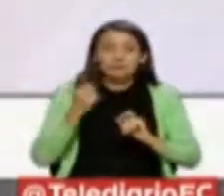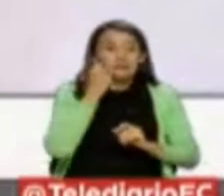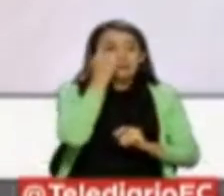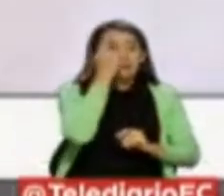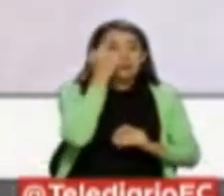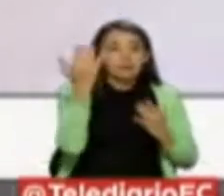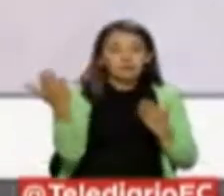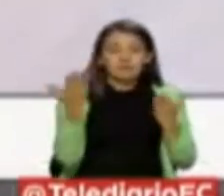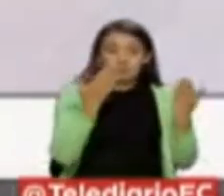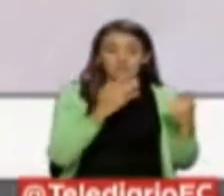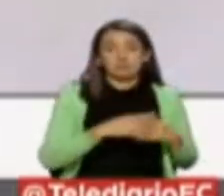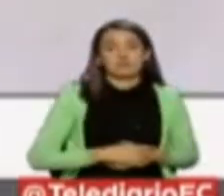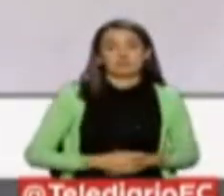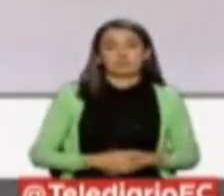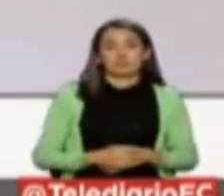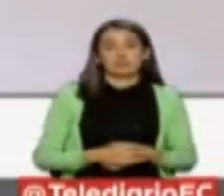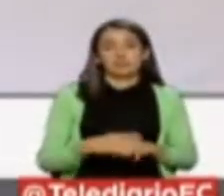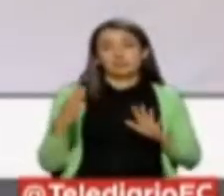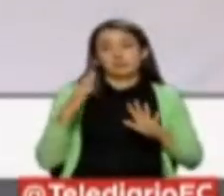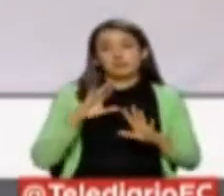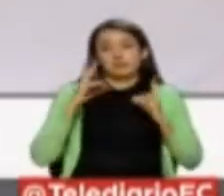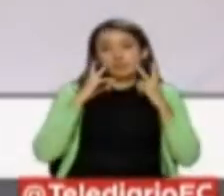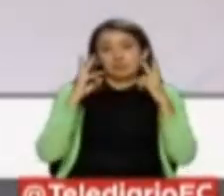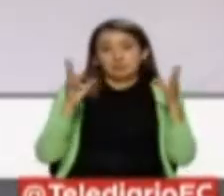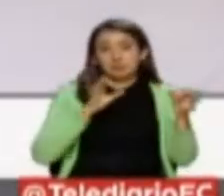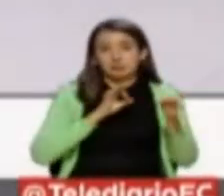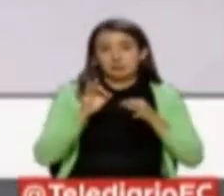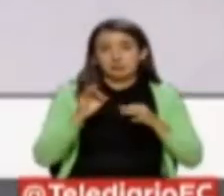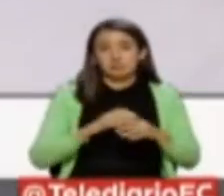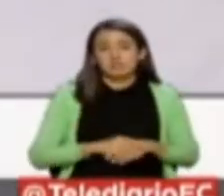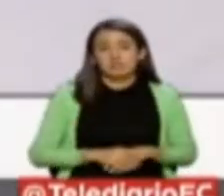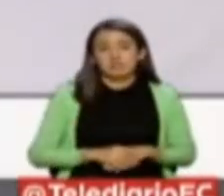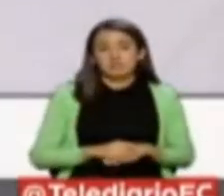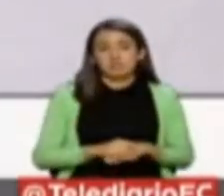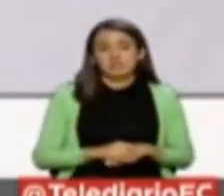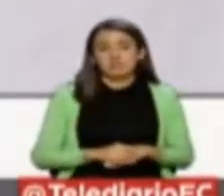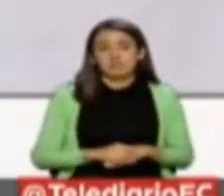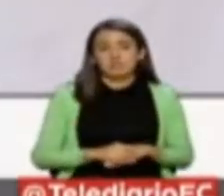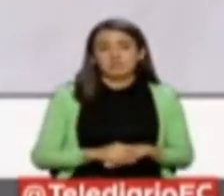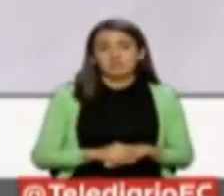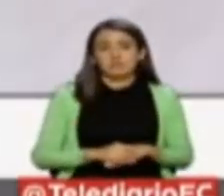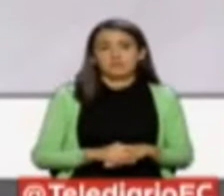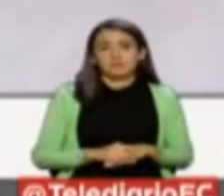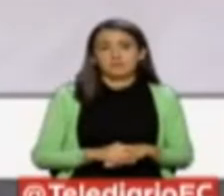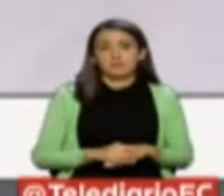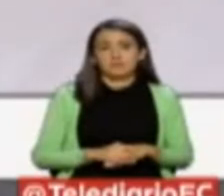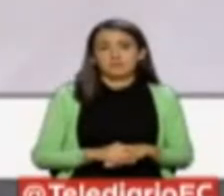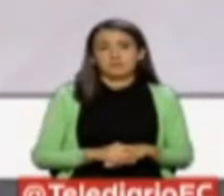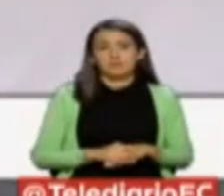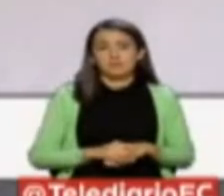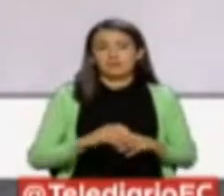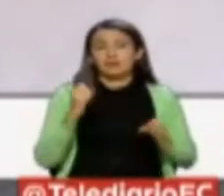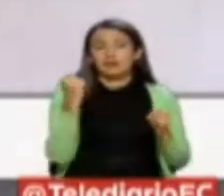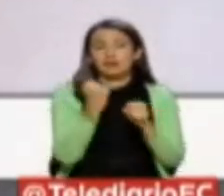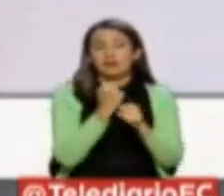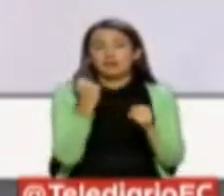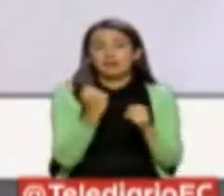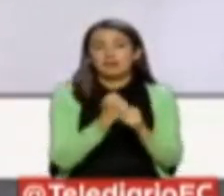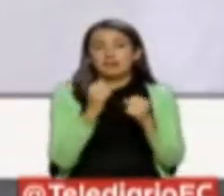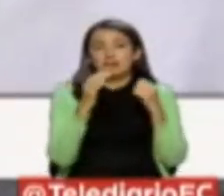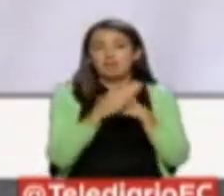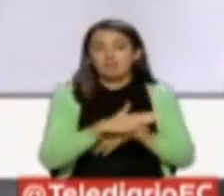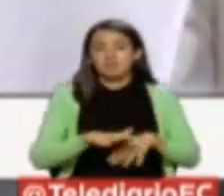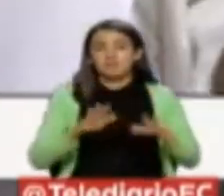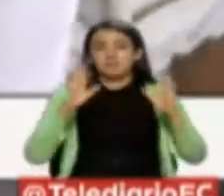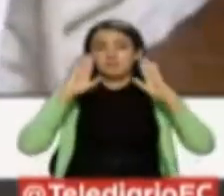está viendo ahorita. Pues eso le puedo explicar. El trabajo que se toma en hacer esto, el tiempo,